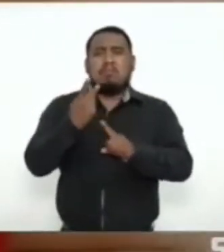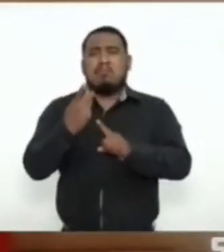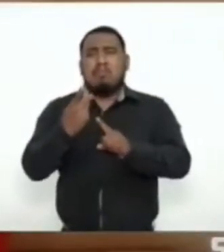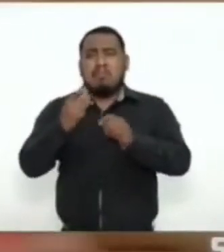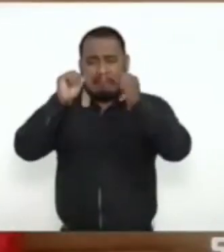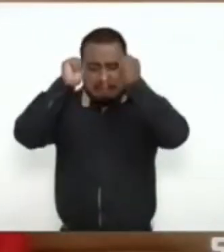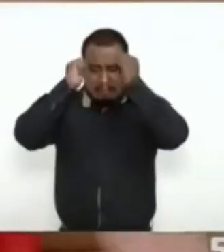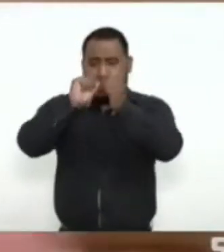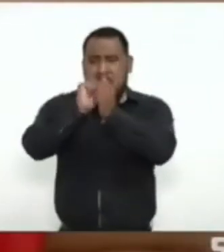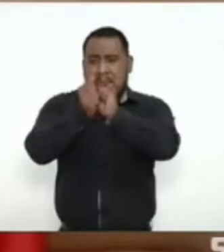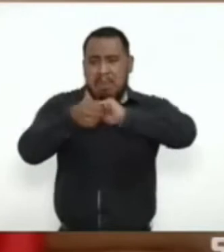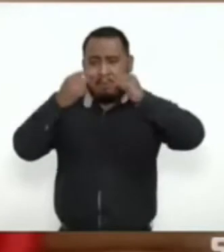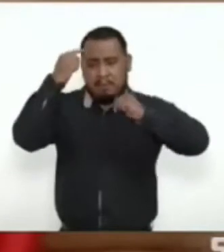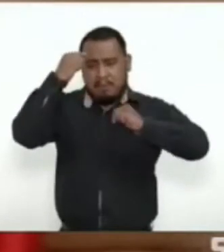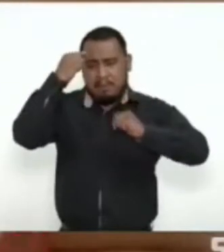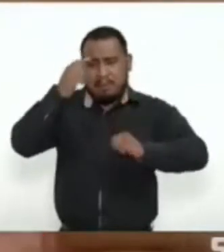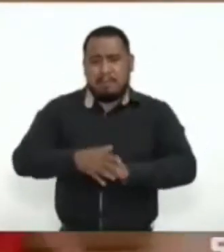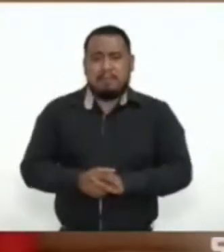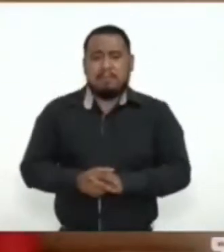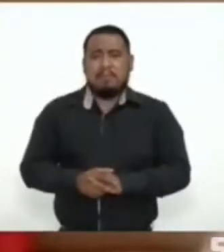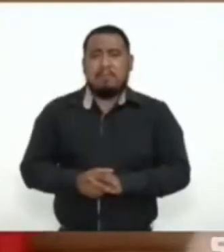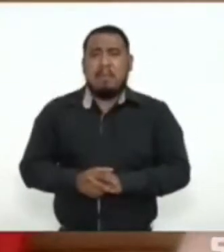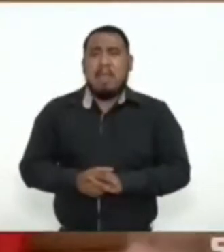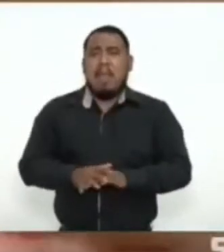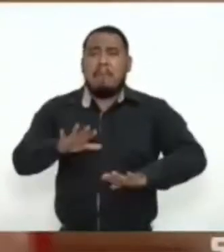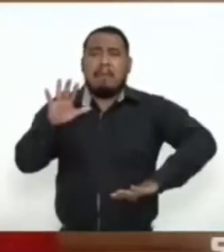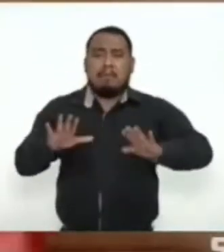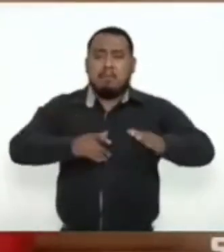de chango viejo no aprende maroma nueva. Claro que sí.